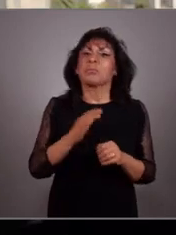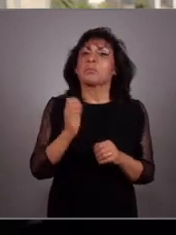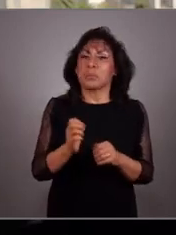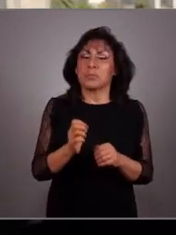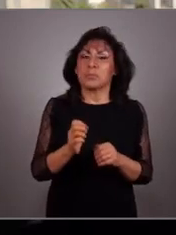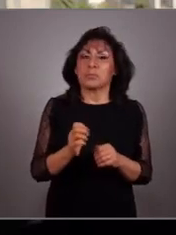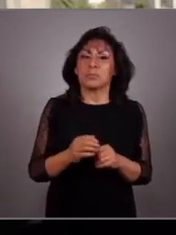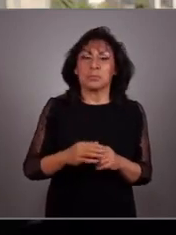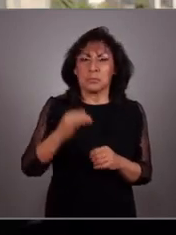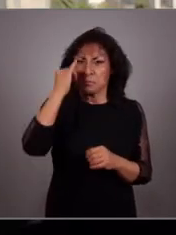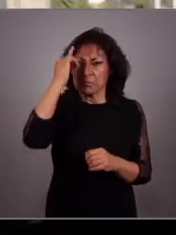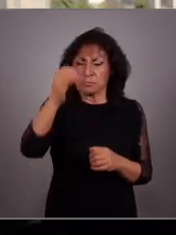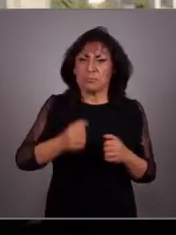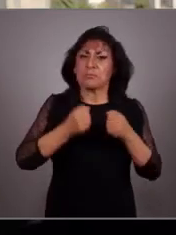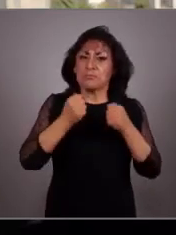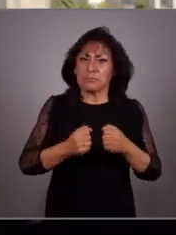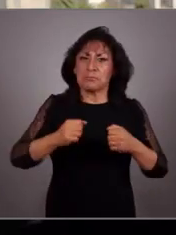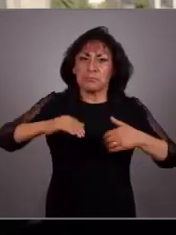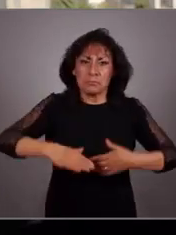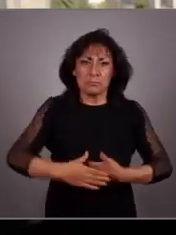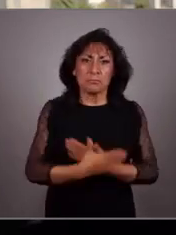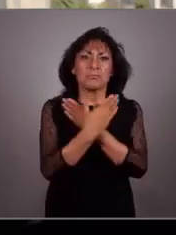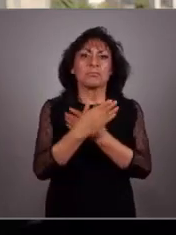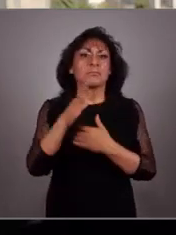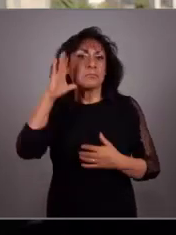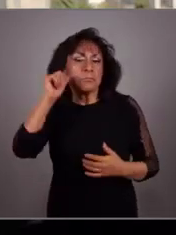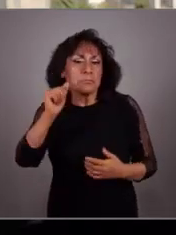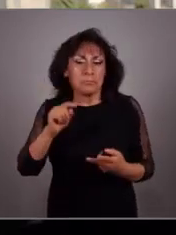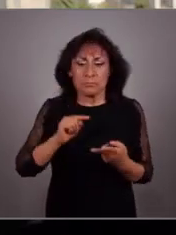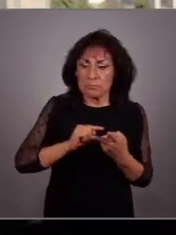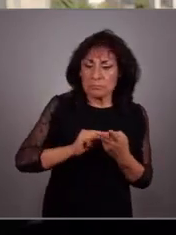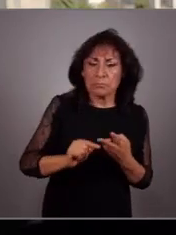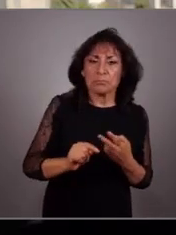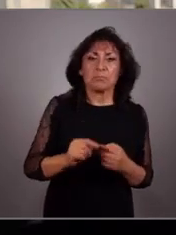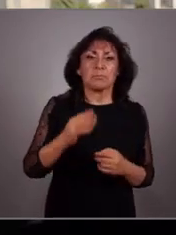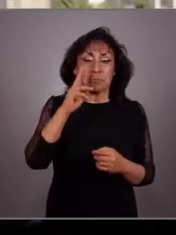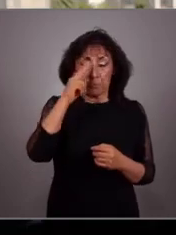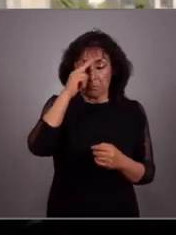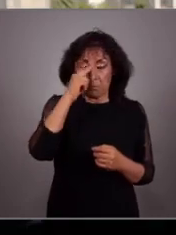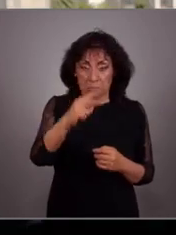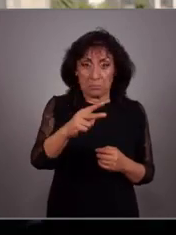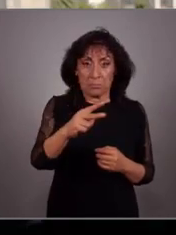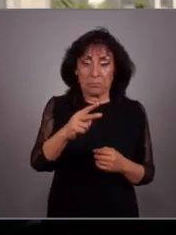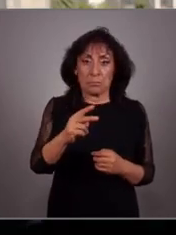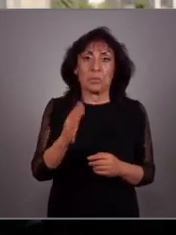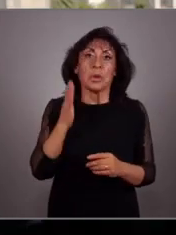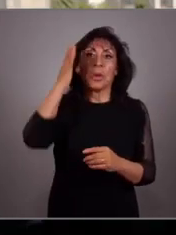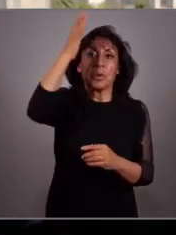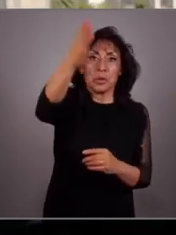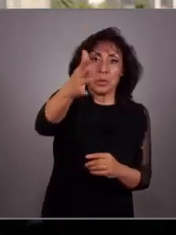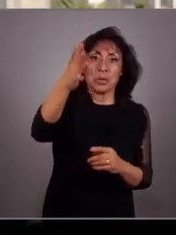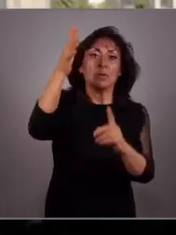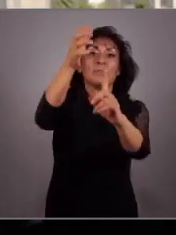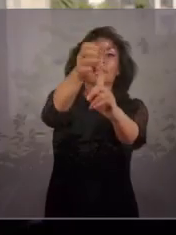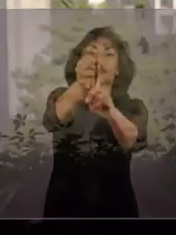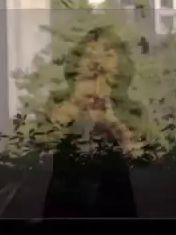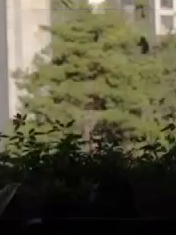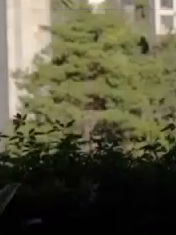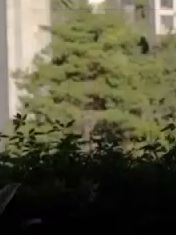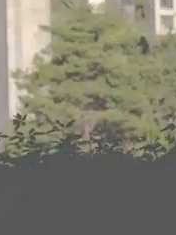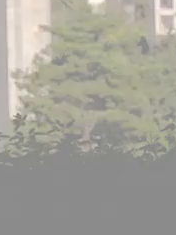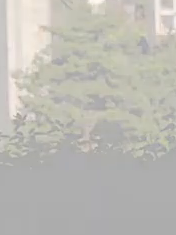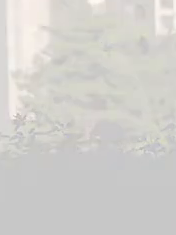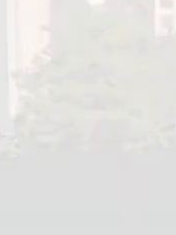nuestra convicción es que Movimiento Ciudadano es la alternativa que tiene México para avanzar hacia su futuro.